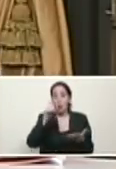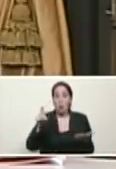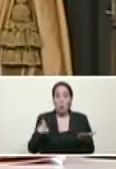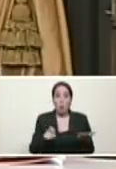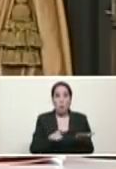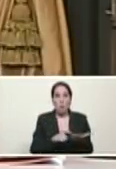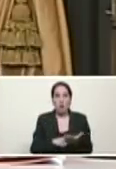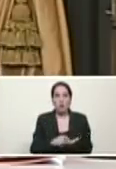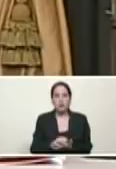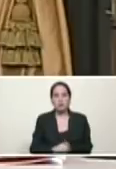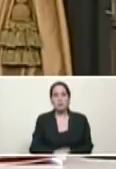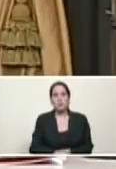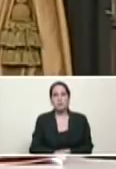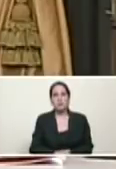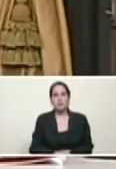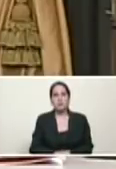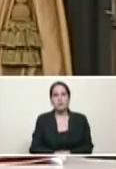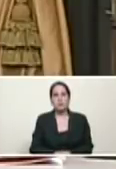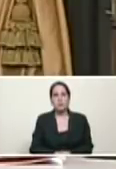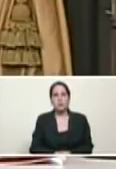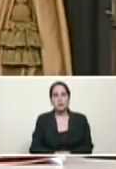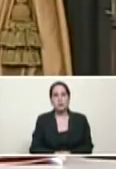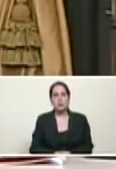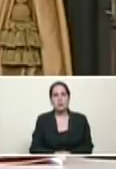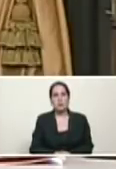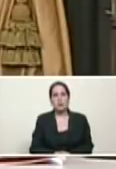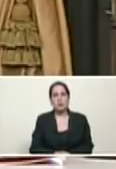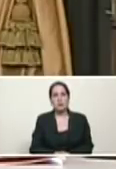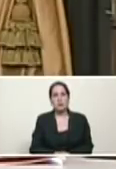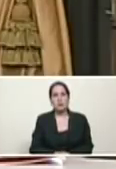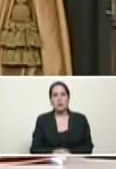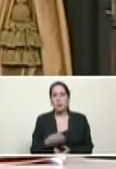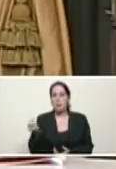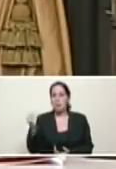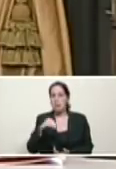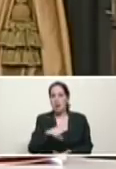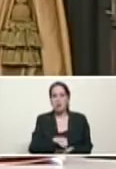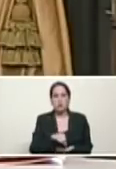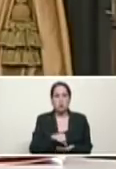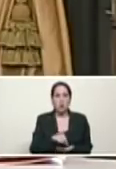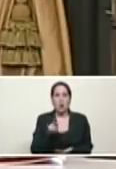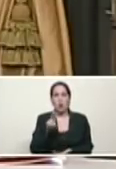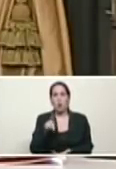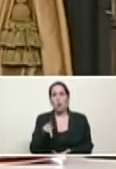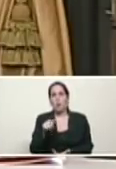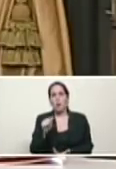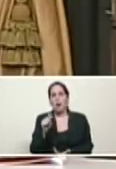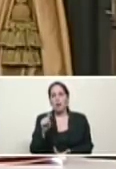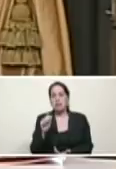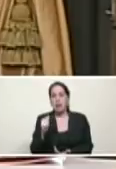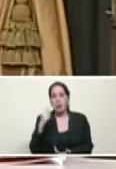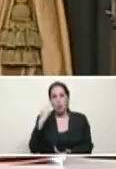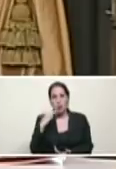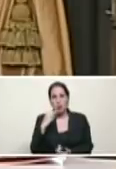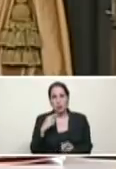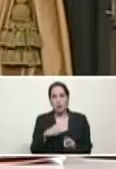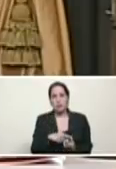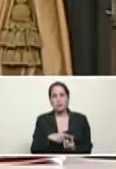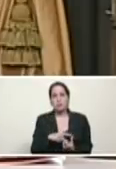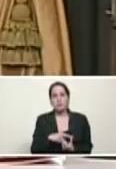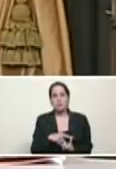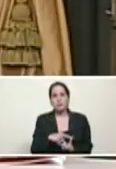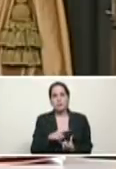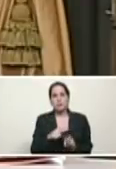Quiero incorporar entonces a las siguientes ciudades: Upata, Estado Bolívar,